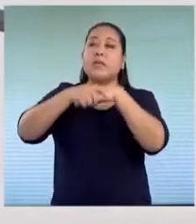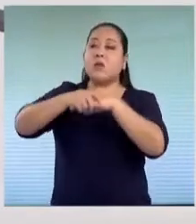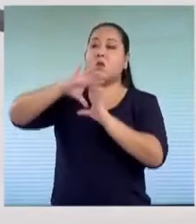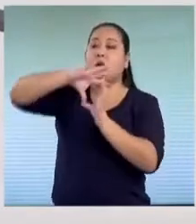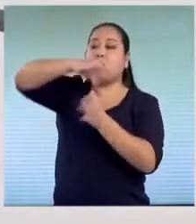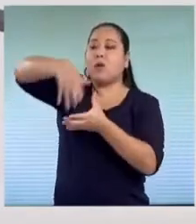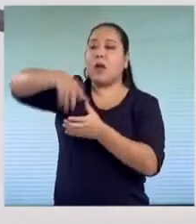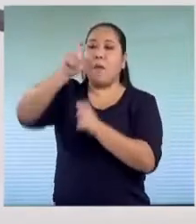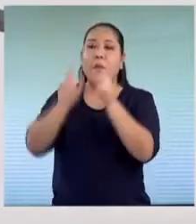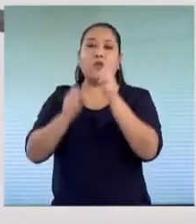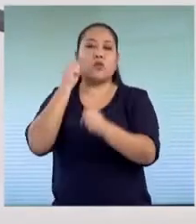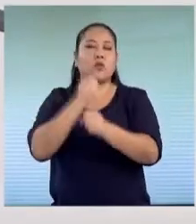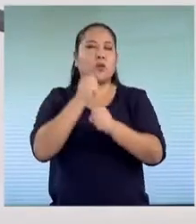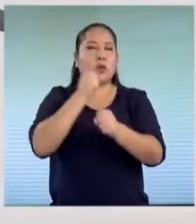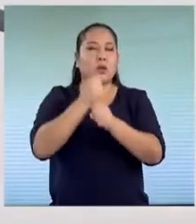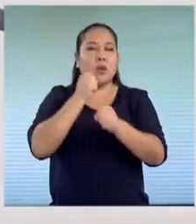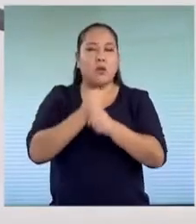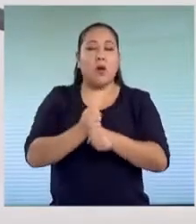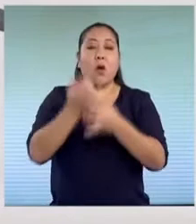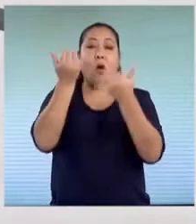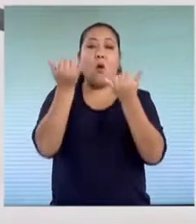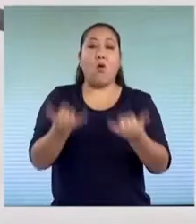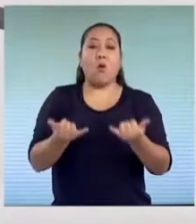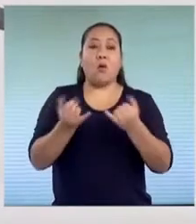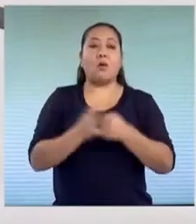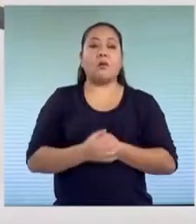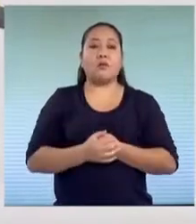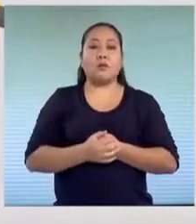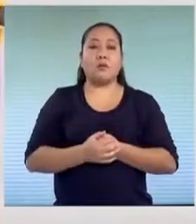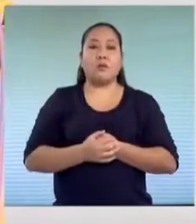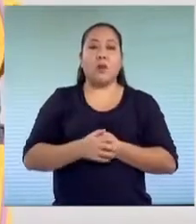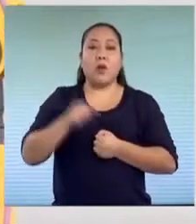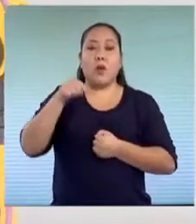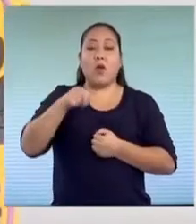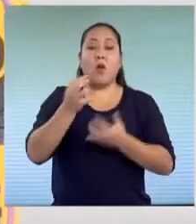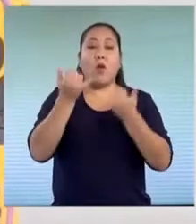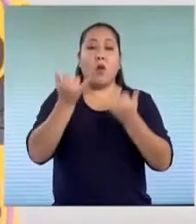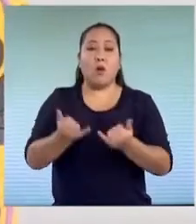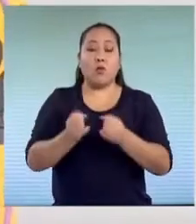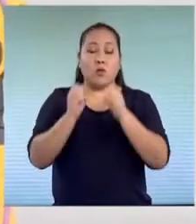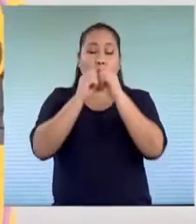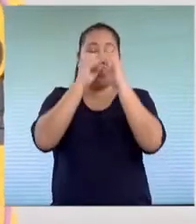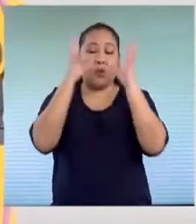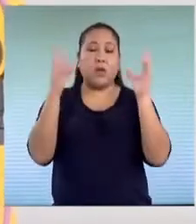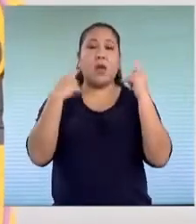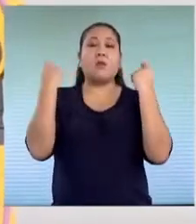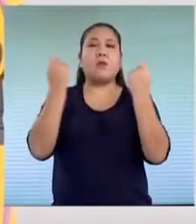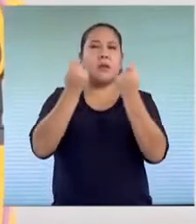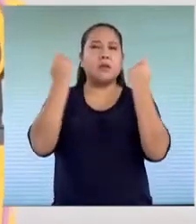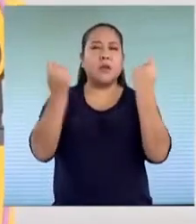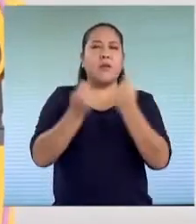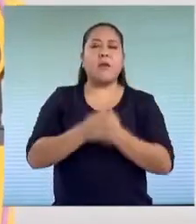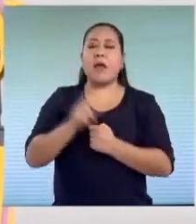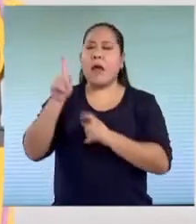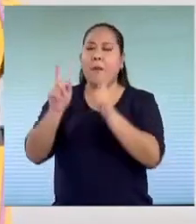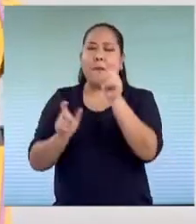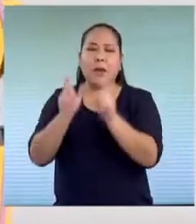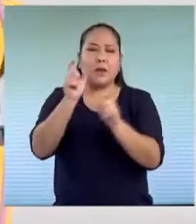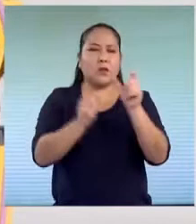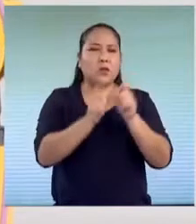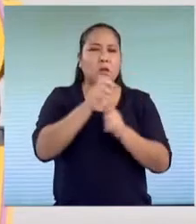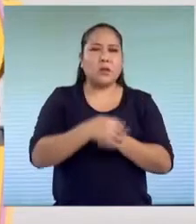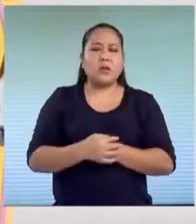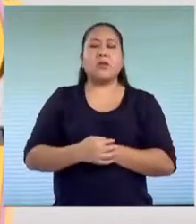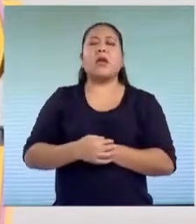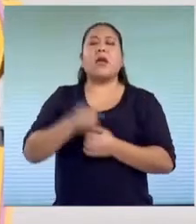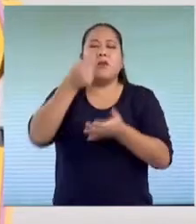obrera, a la clase trabajadora, que el día de hoy es un día conmemorable a los hombres que nos comemos el